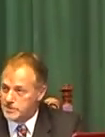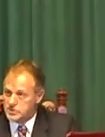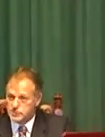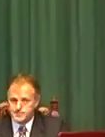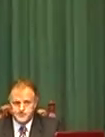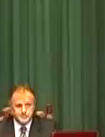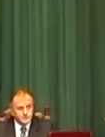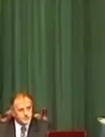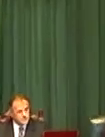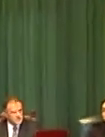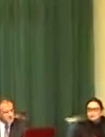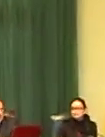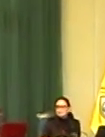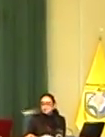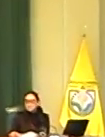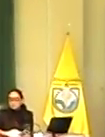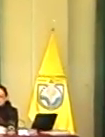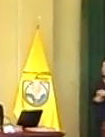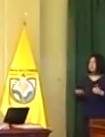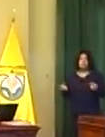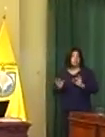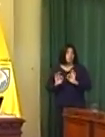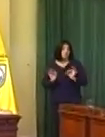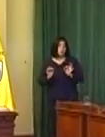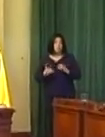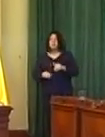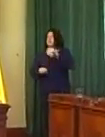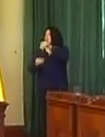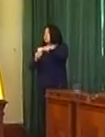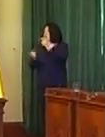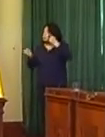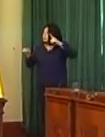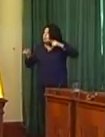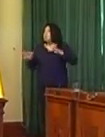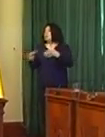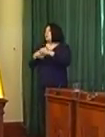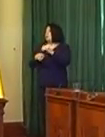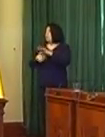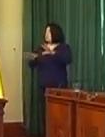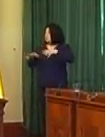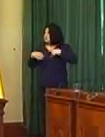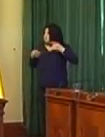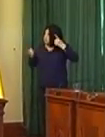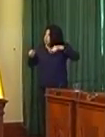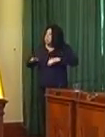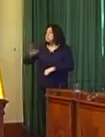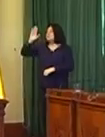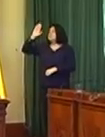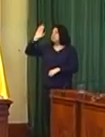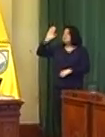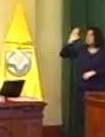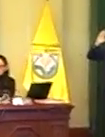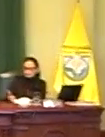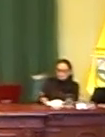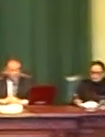otra intervención. Si no hay más intervenciones, procederemos a votar. Aquellos miembros del Consejo que estén a favor, si van a expresarlo en señal de conformidad,